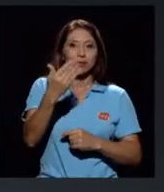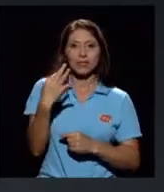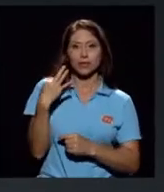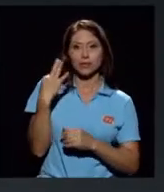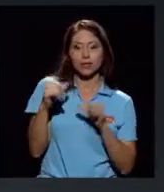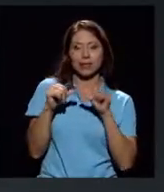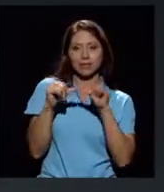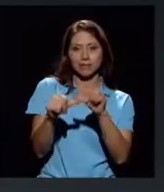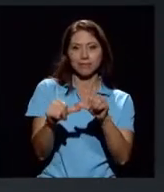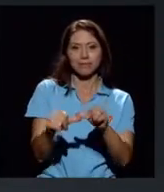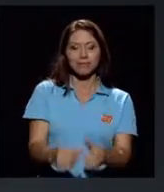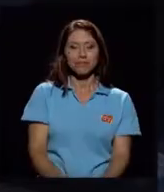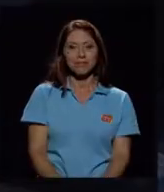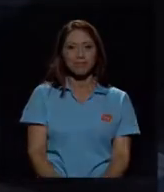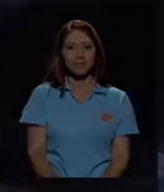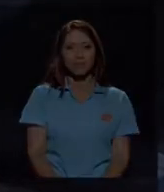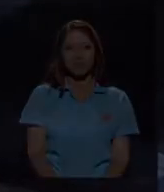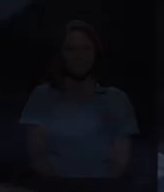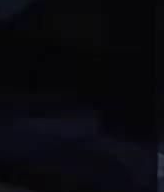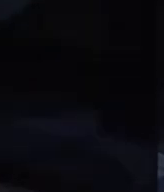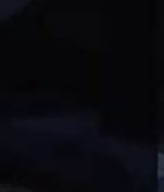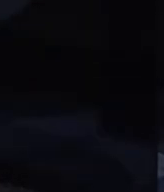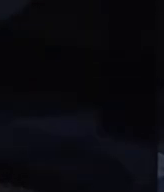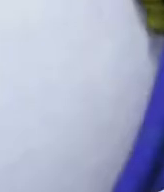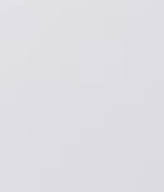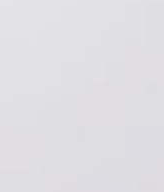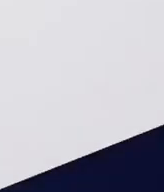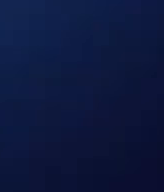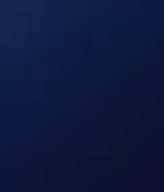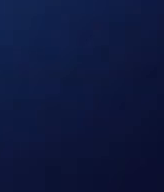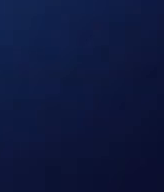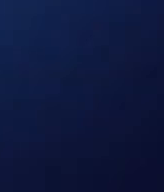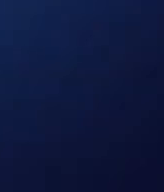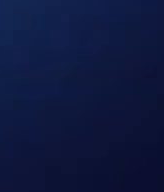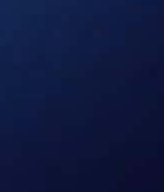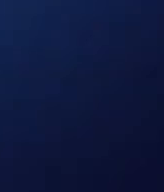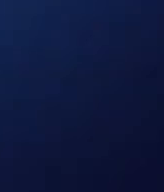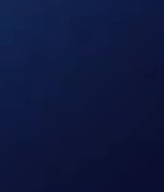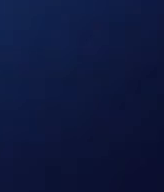invite a hacerlo regresamos los encontré con tu hermano